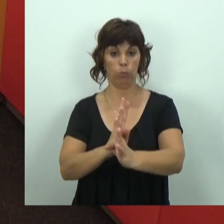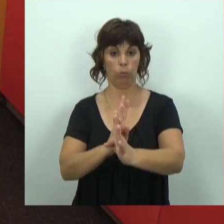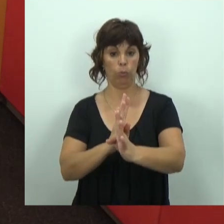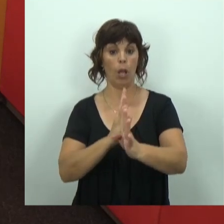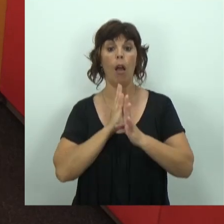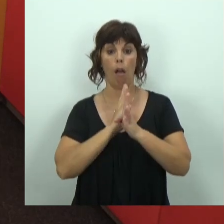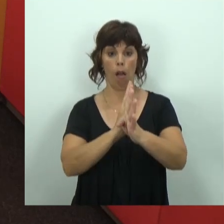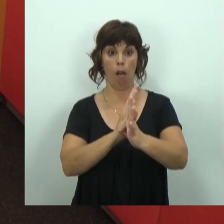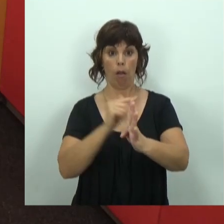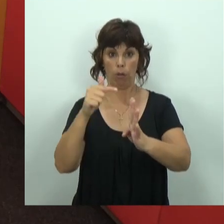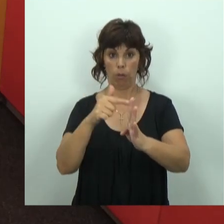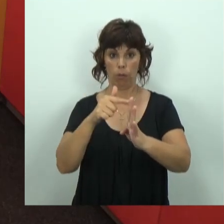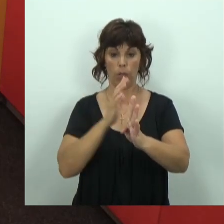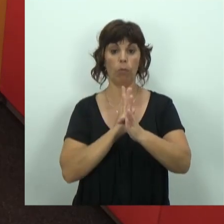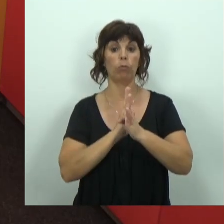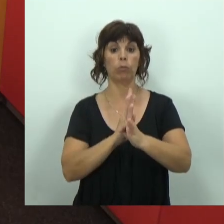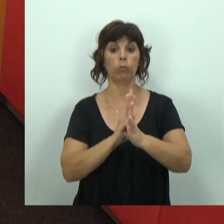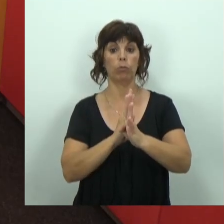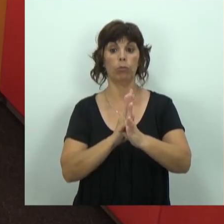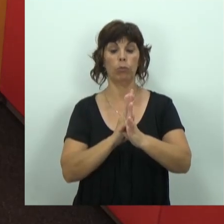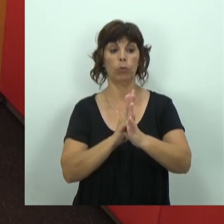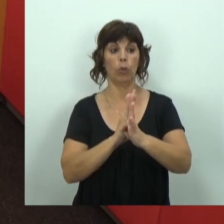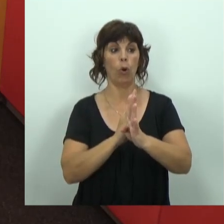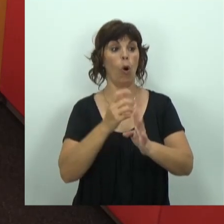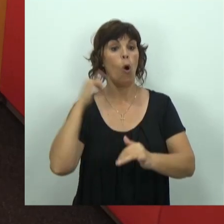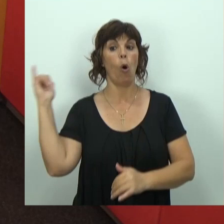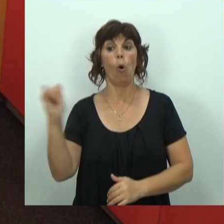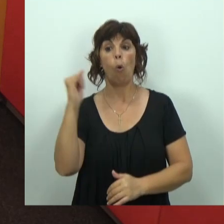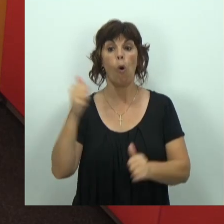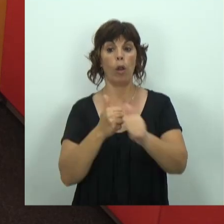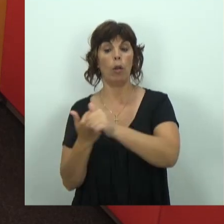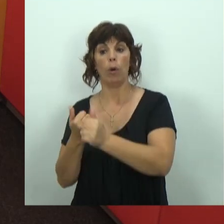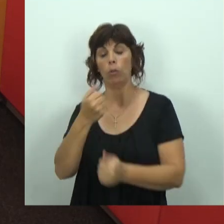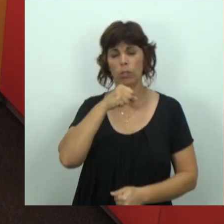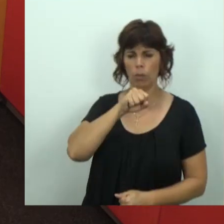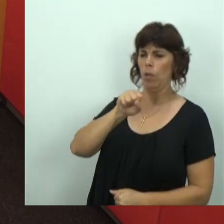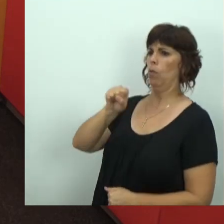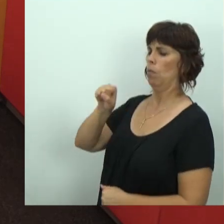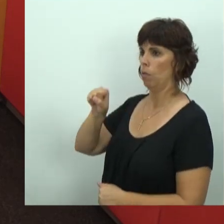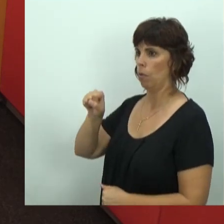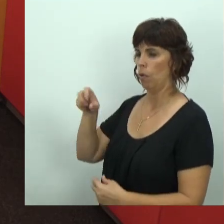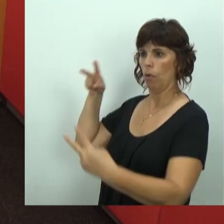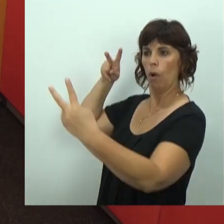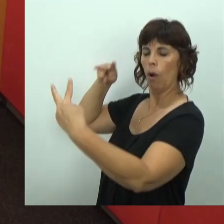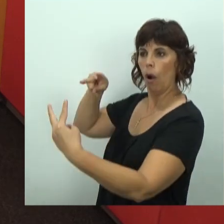uno que cuando Juan se dio la vuelta, él le miró a los ojos, dijo: